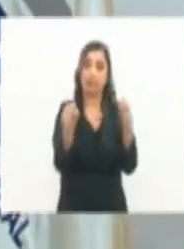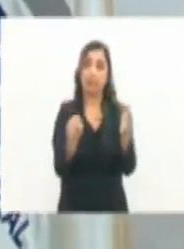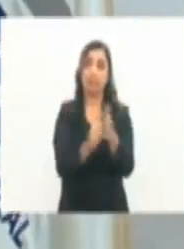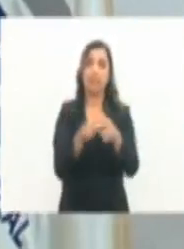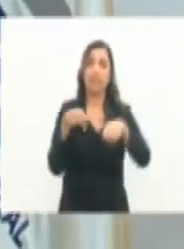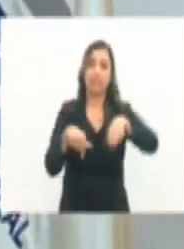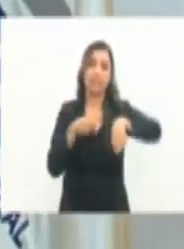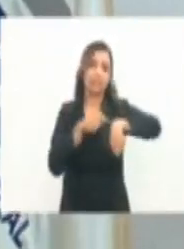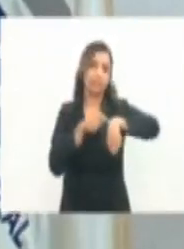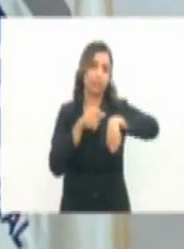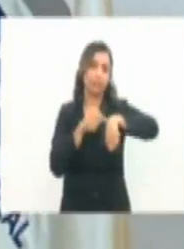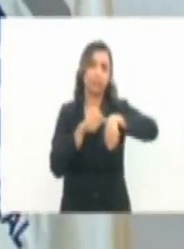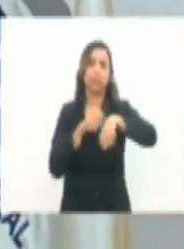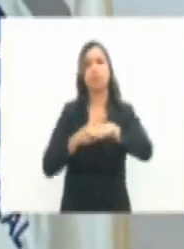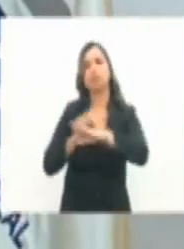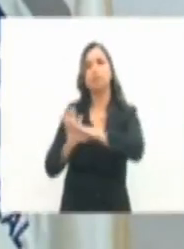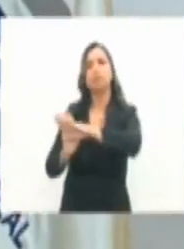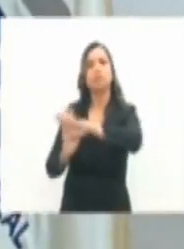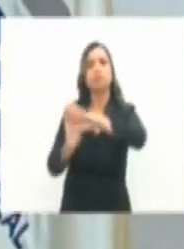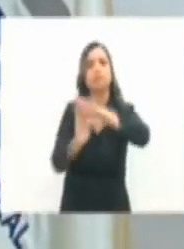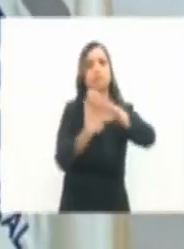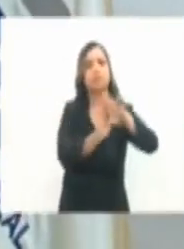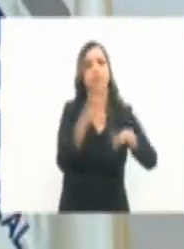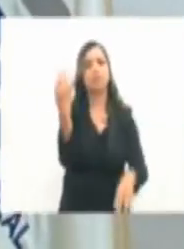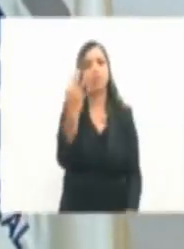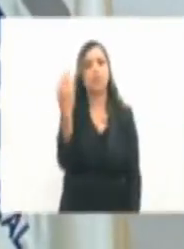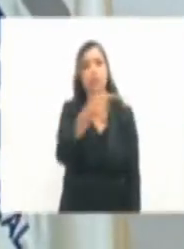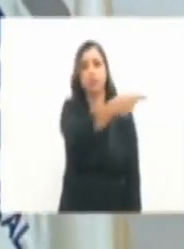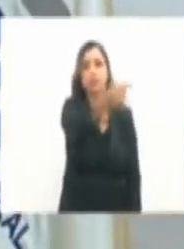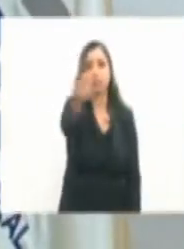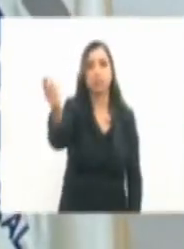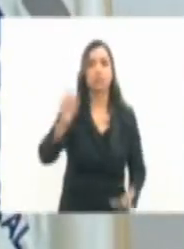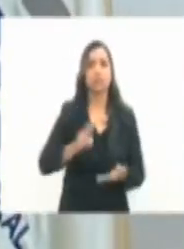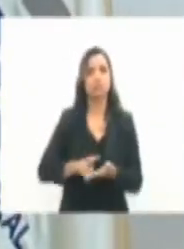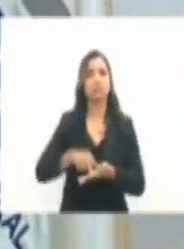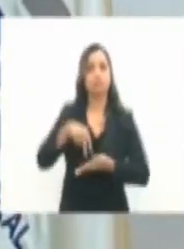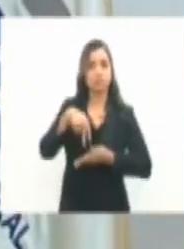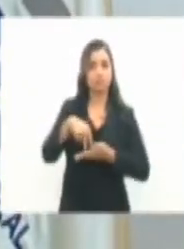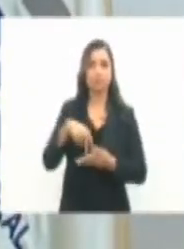este momento, les invitamos a ponerse todos de pie y